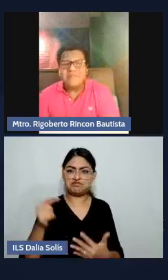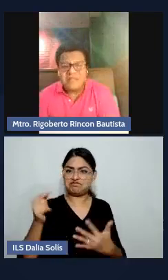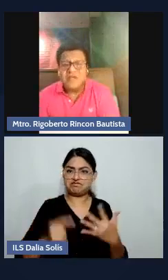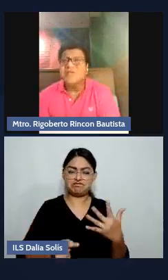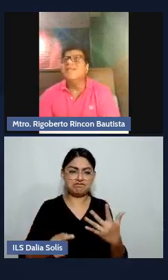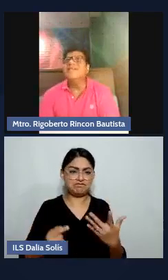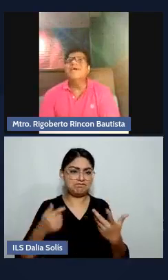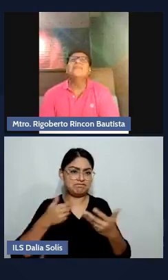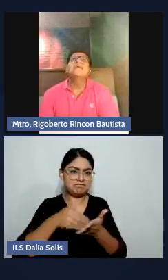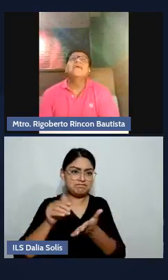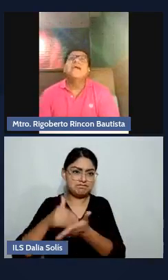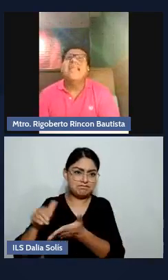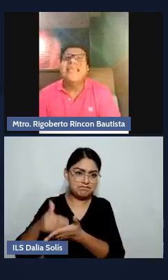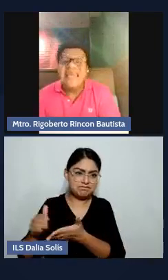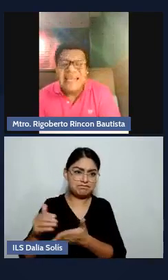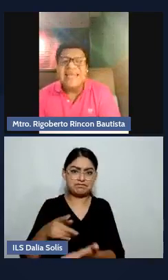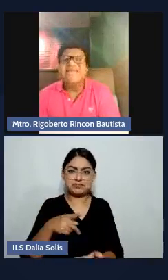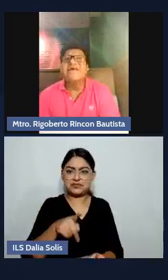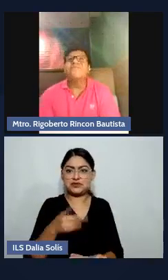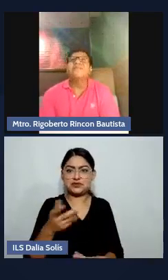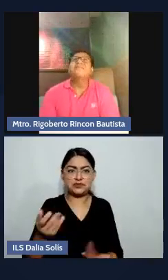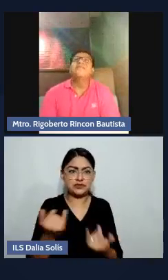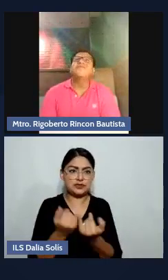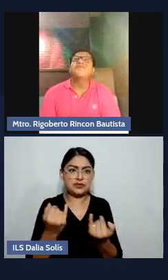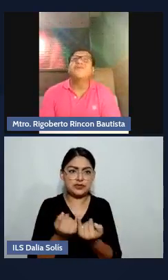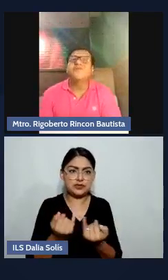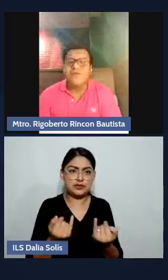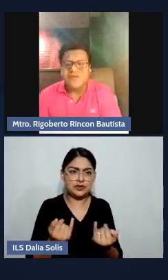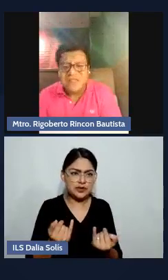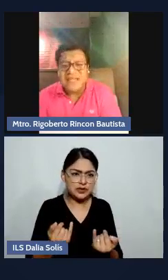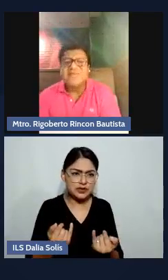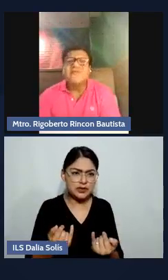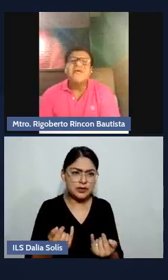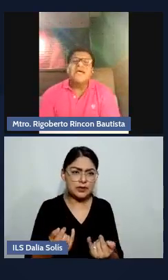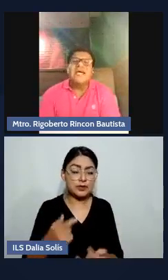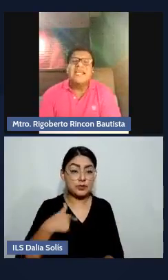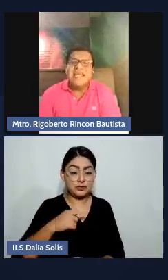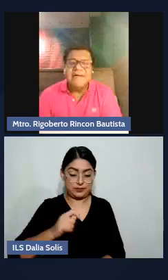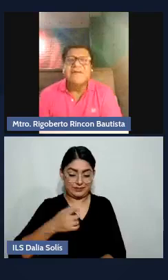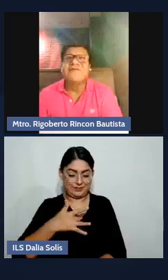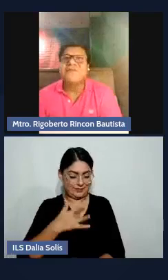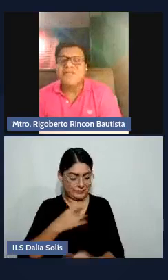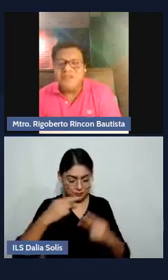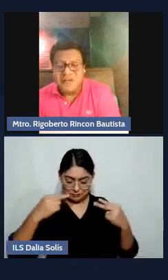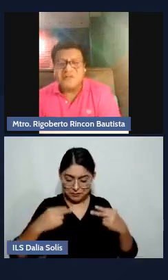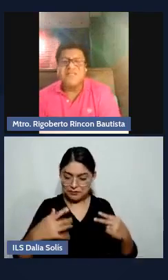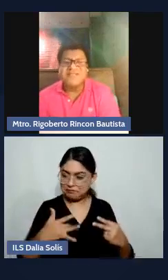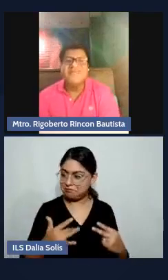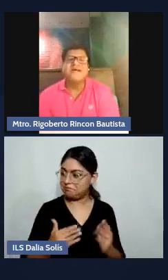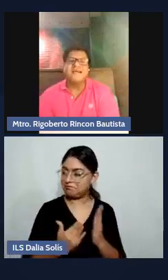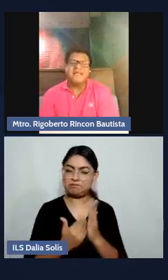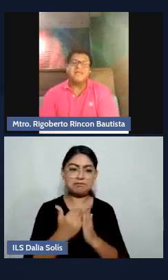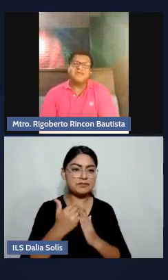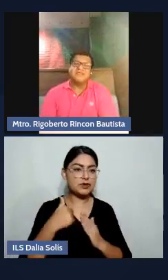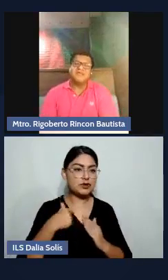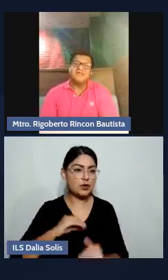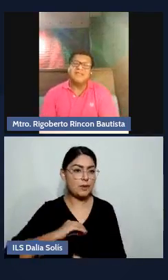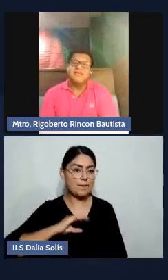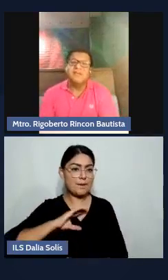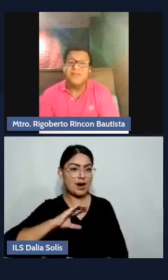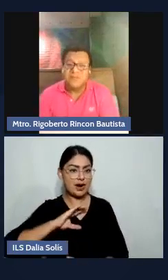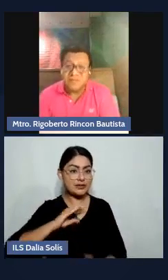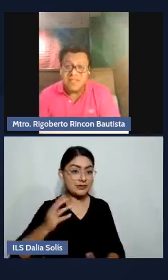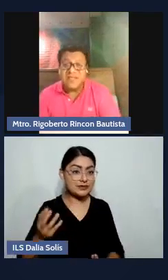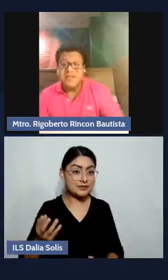edad, eleva completamente nuestro autoconcepto, eleva nuestro proceso de autoestima, entre otras cosas. Bebe muchos